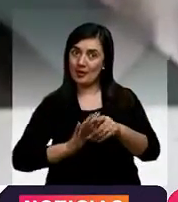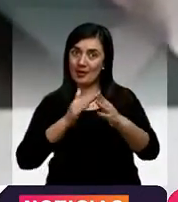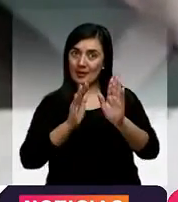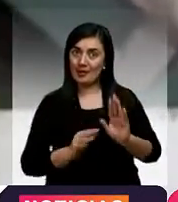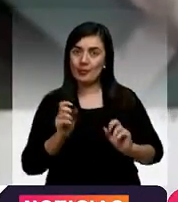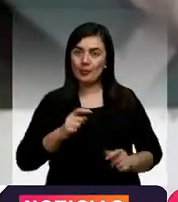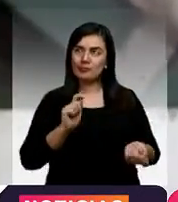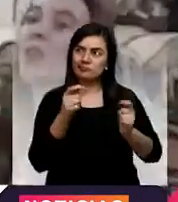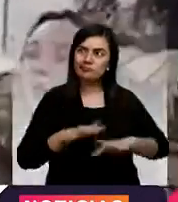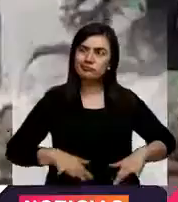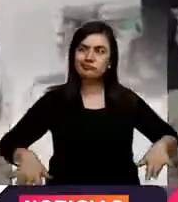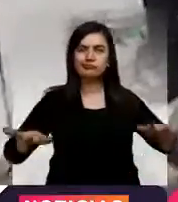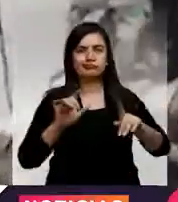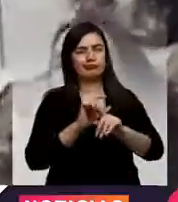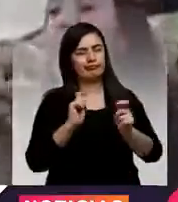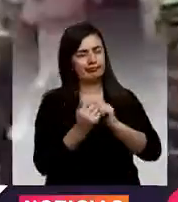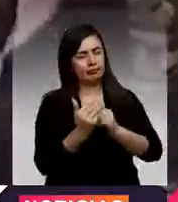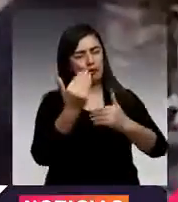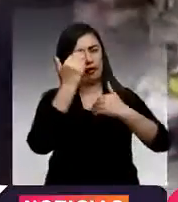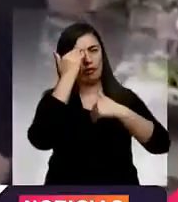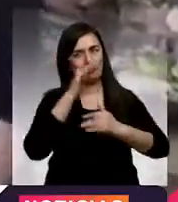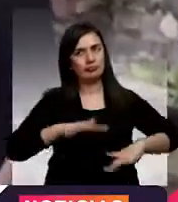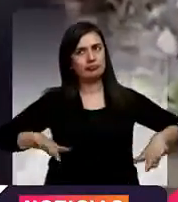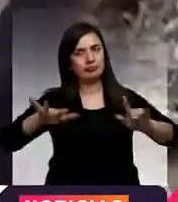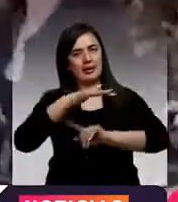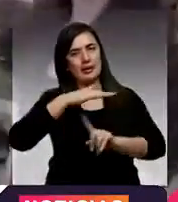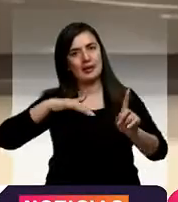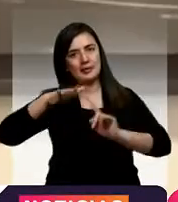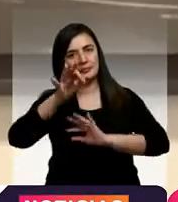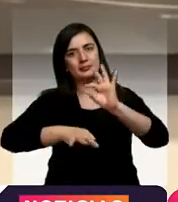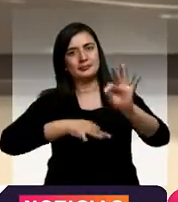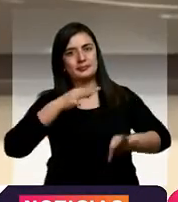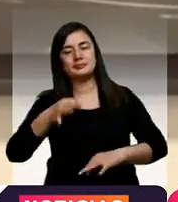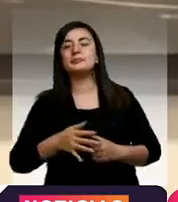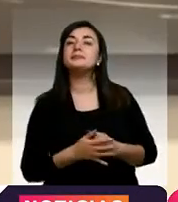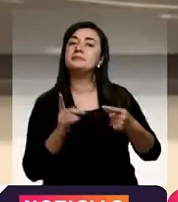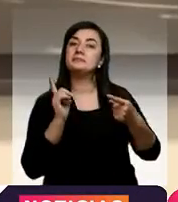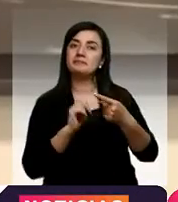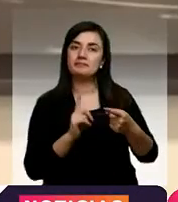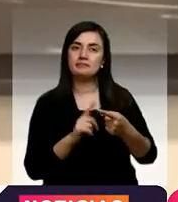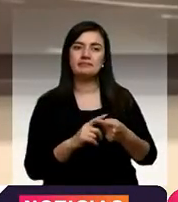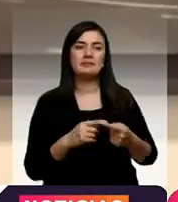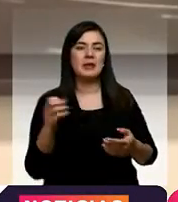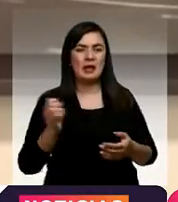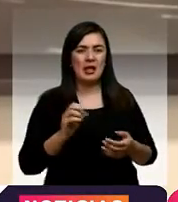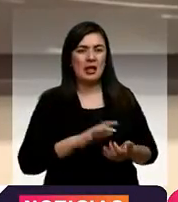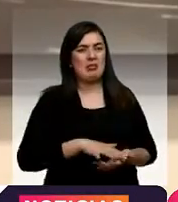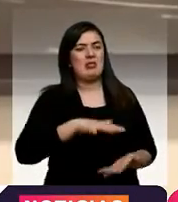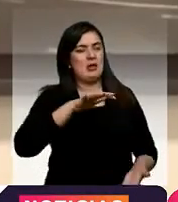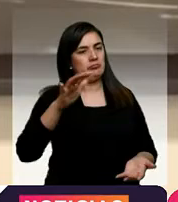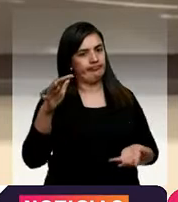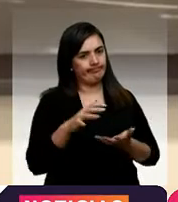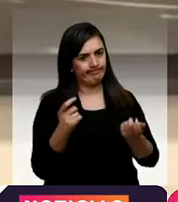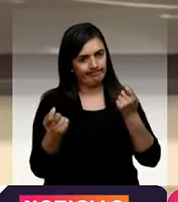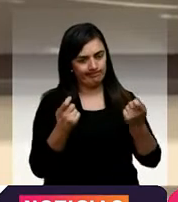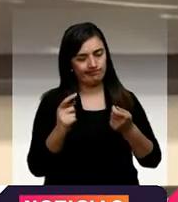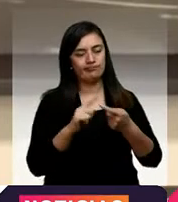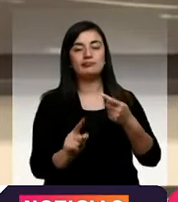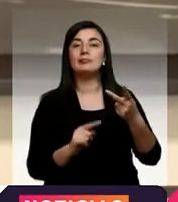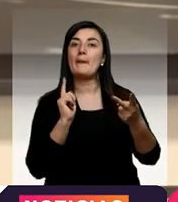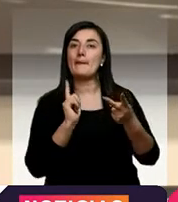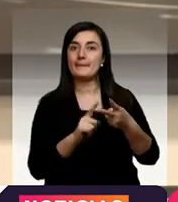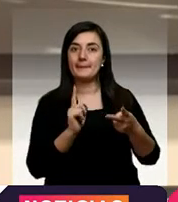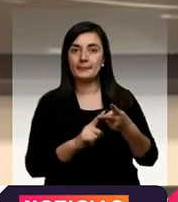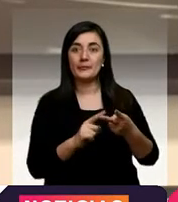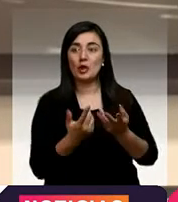cambio cultural frente al cuidado del ambiente. Reducir nuestros residuos. Dos, reutilizar lo que se